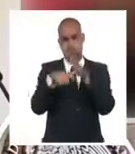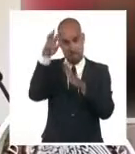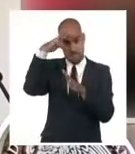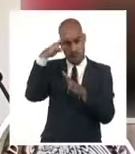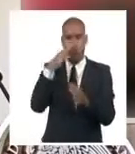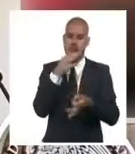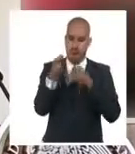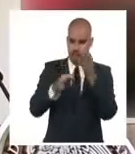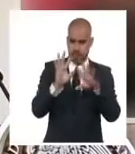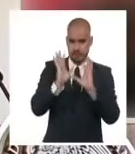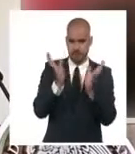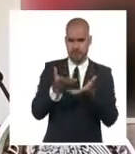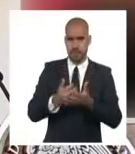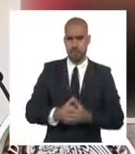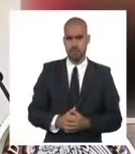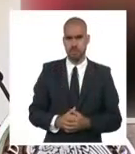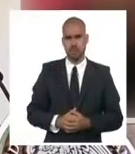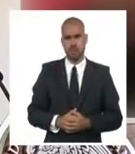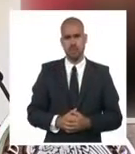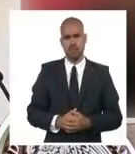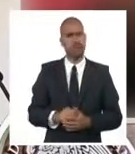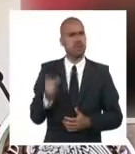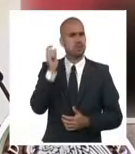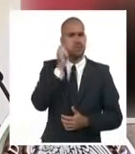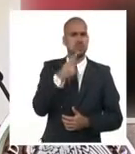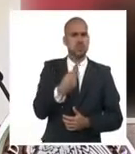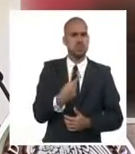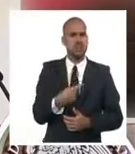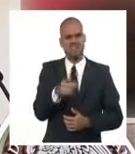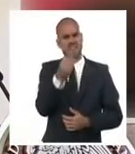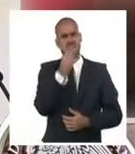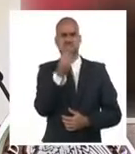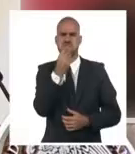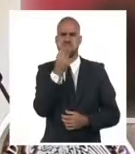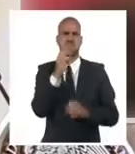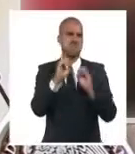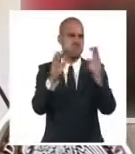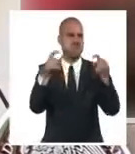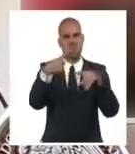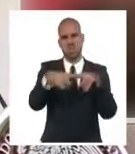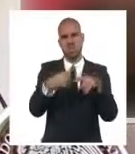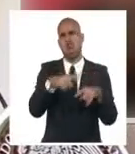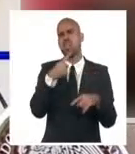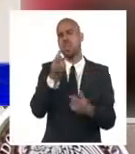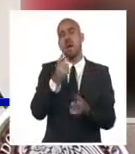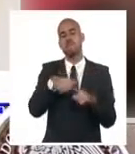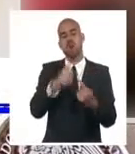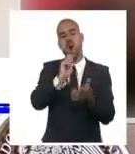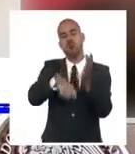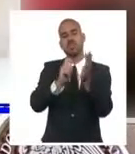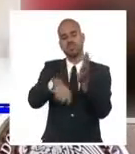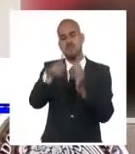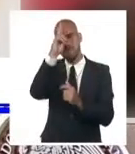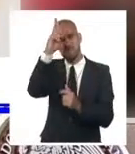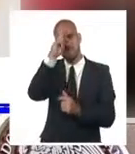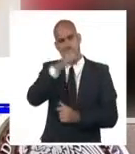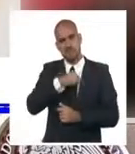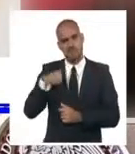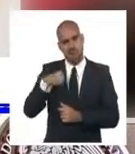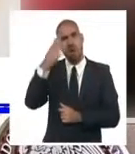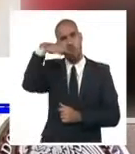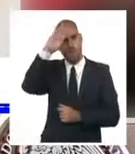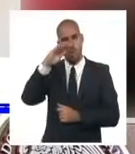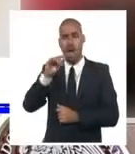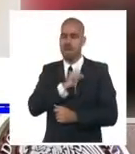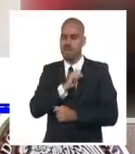Un fotomontaje para atacar al gobierno mexicano por contratación de médicos cubanos. A